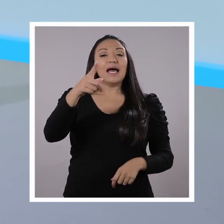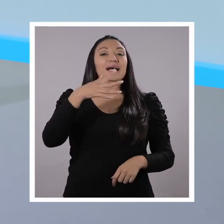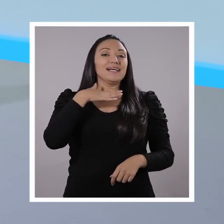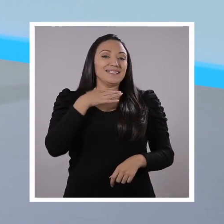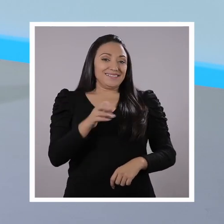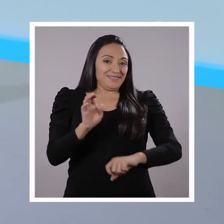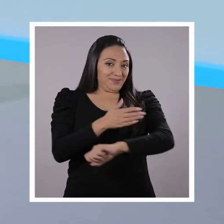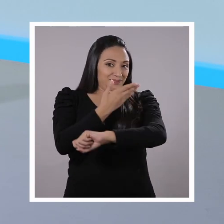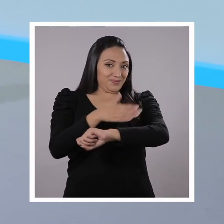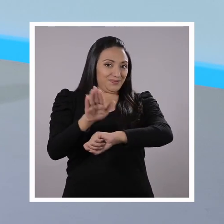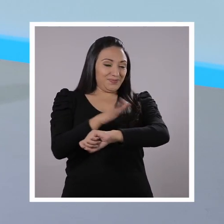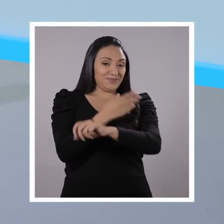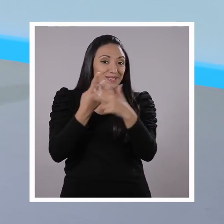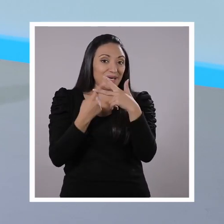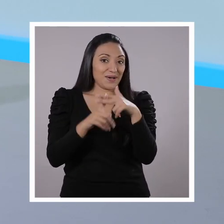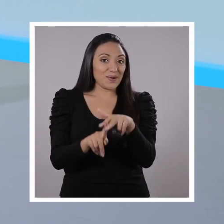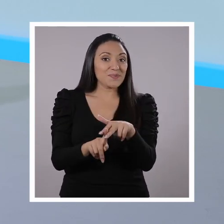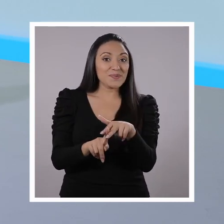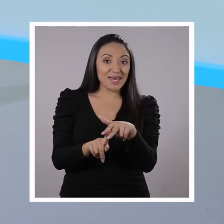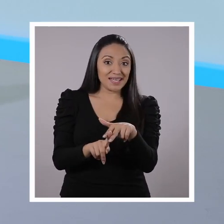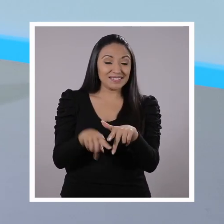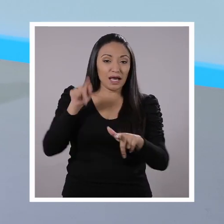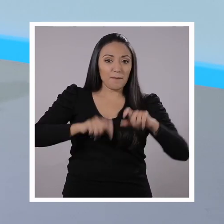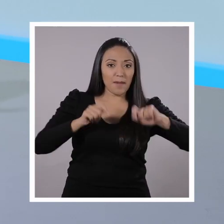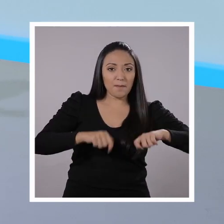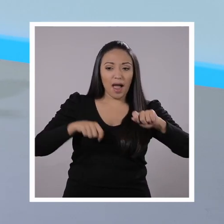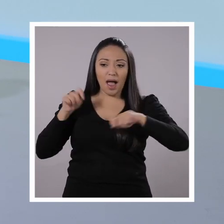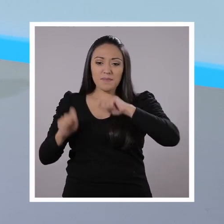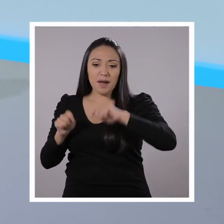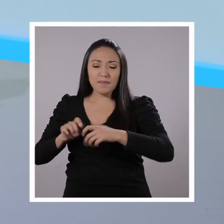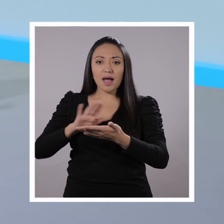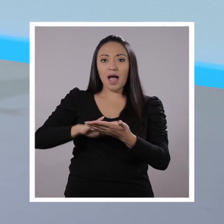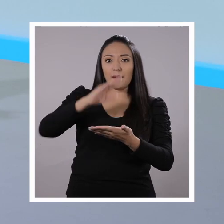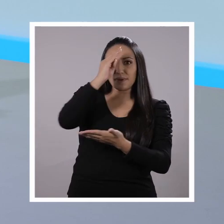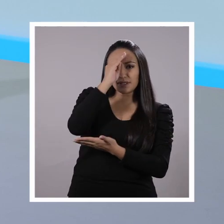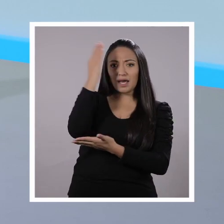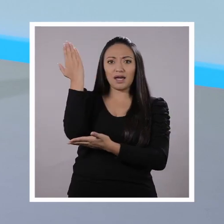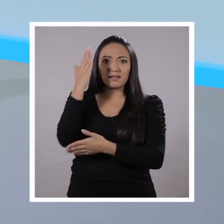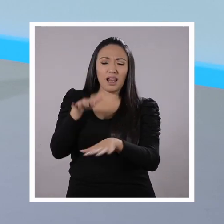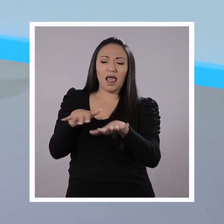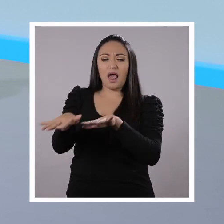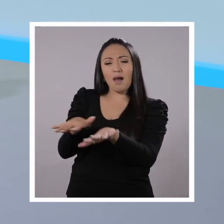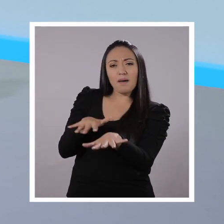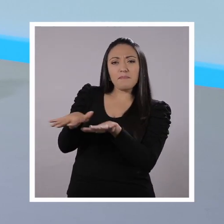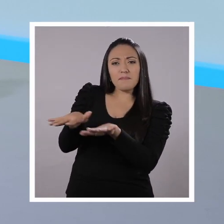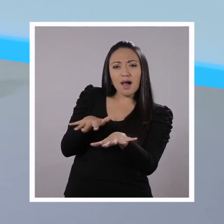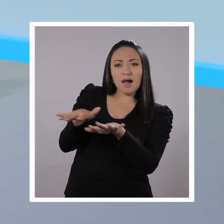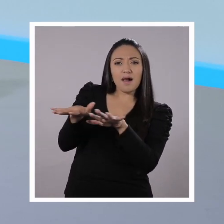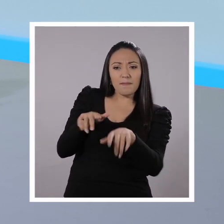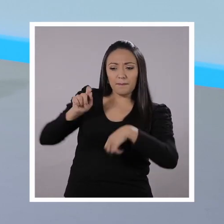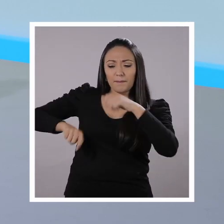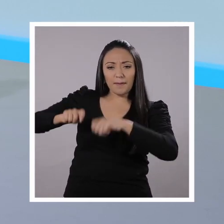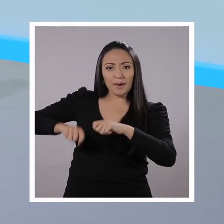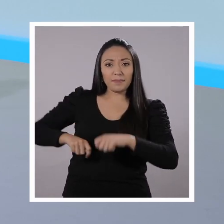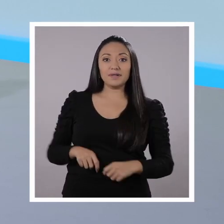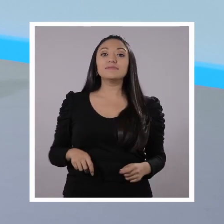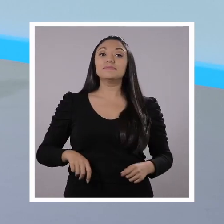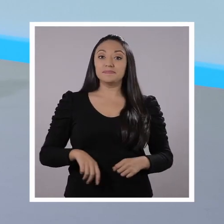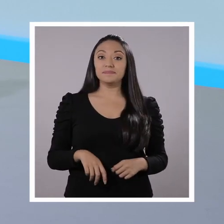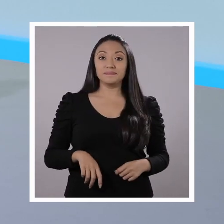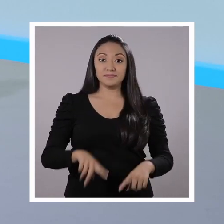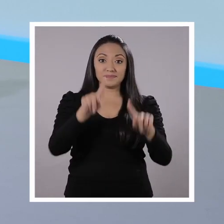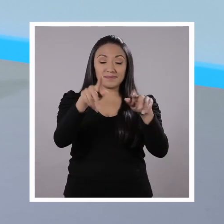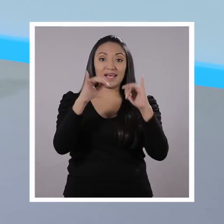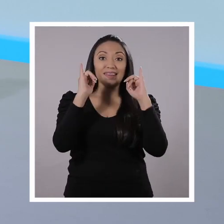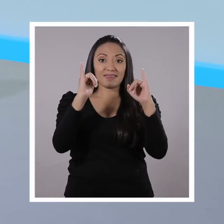gustó la canción que hicimos al inicio del programa? Que era un hip hop de aprender la tele y estábamos haciéndolo con nuestras baquetas.